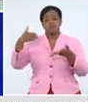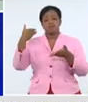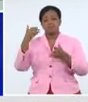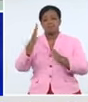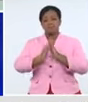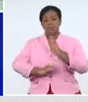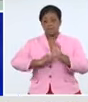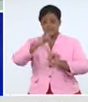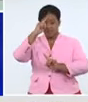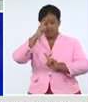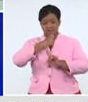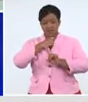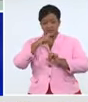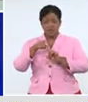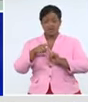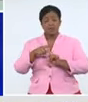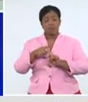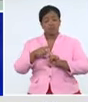septiembre, que fueron